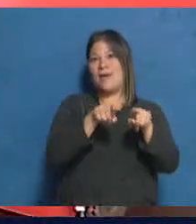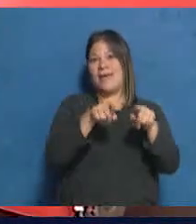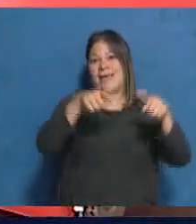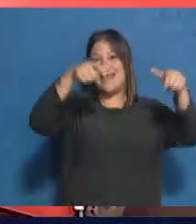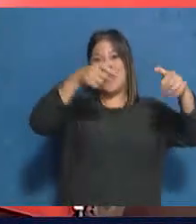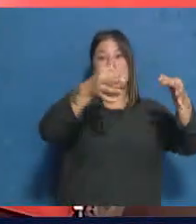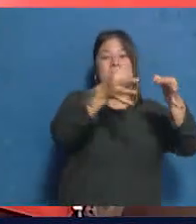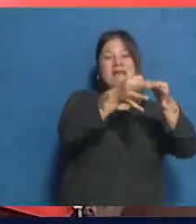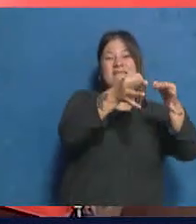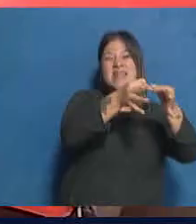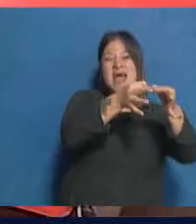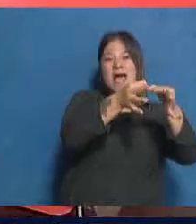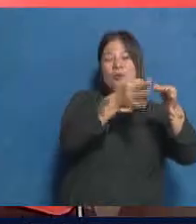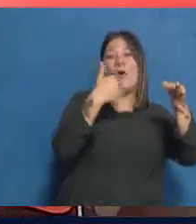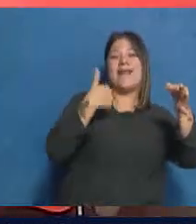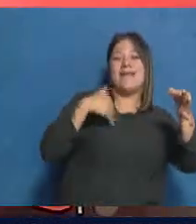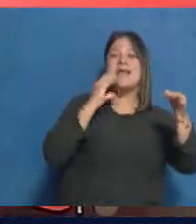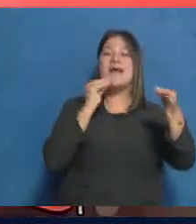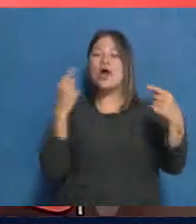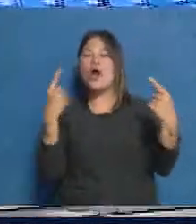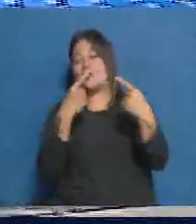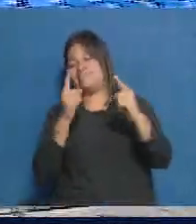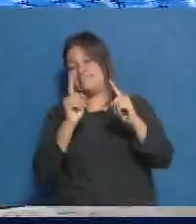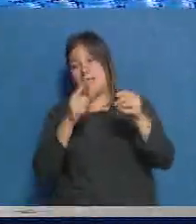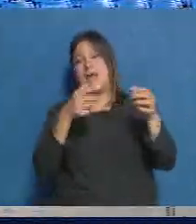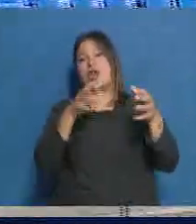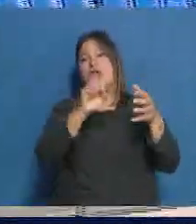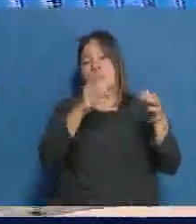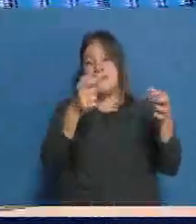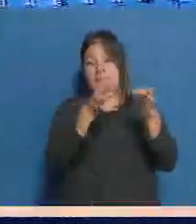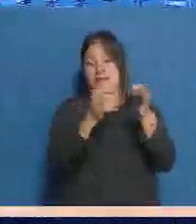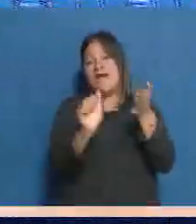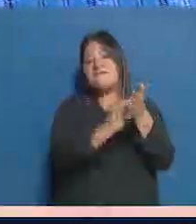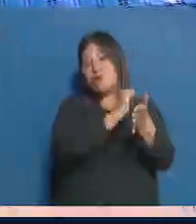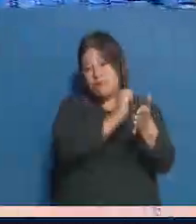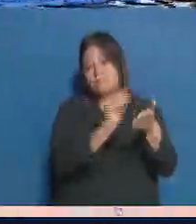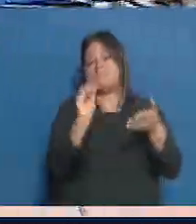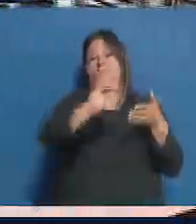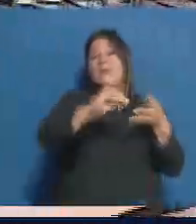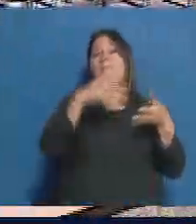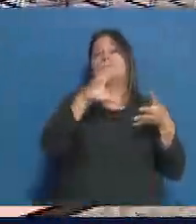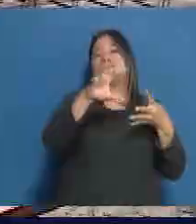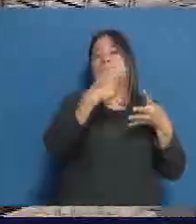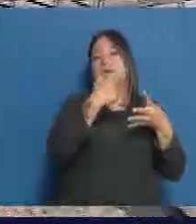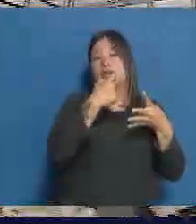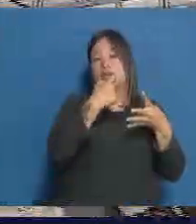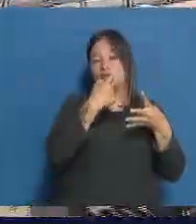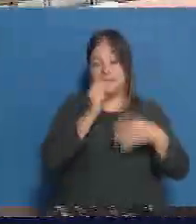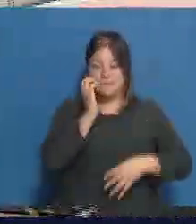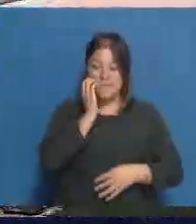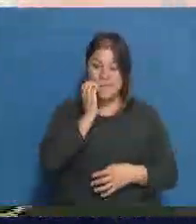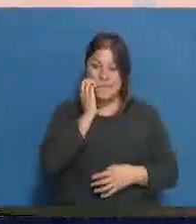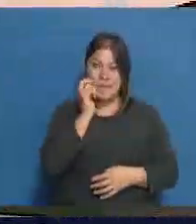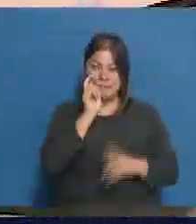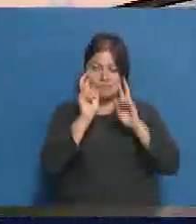y Argentina-Inglaterra. Allí tienen ustedes las imágenes de lo que es el Estadio Malvinas. Nosotros estamos siguiendo de cerca todo lo que va